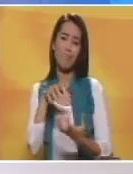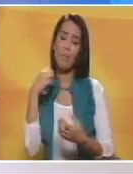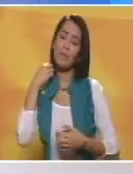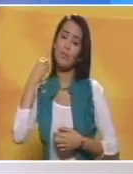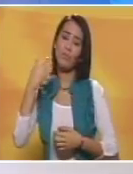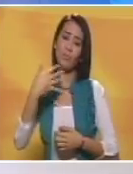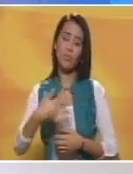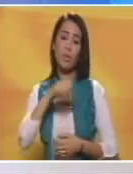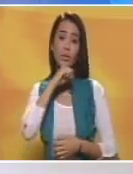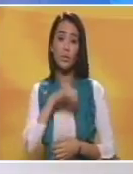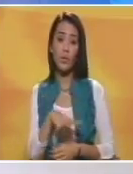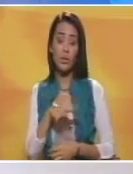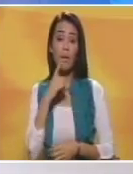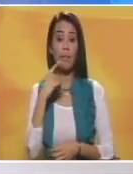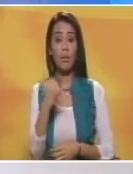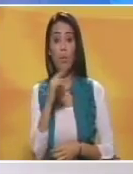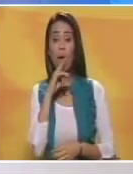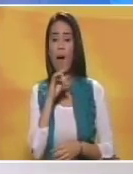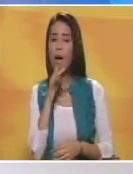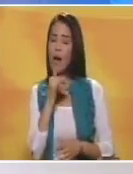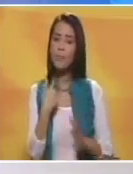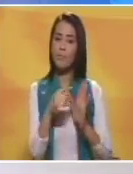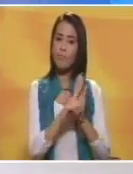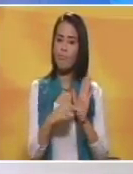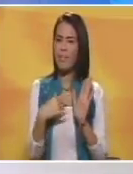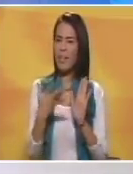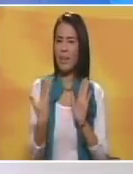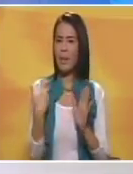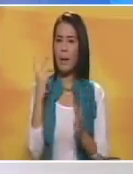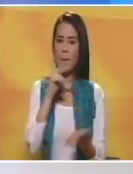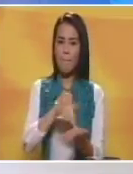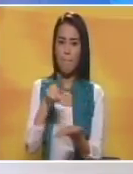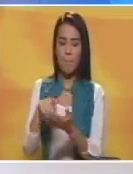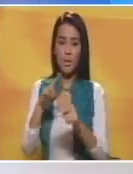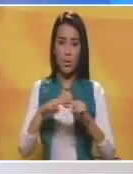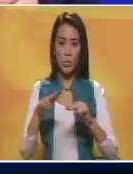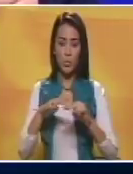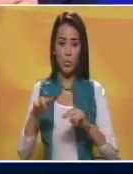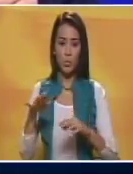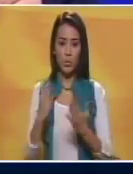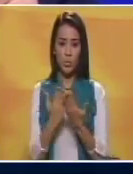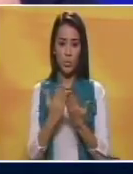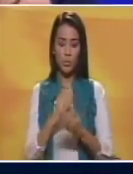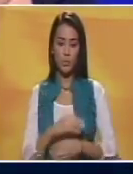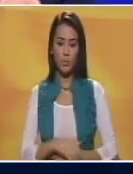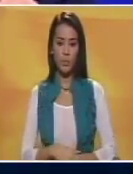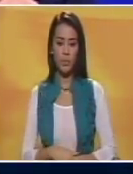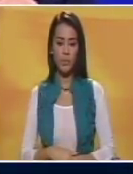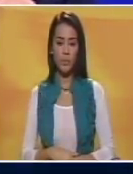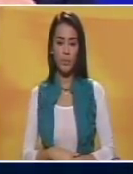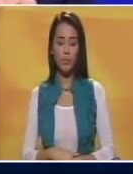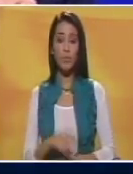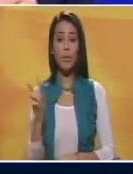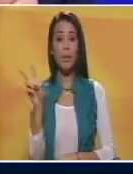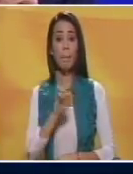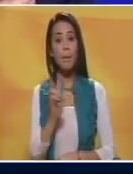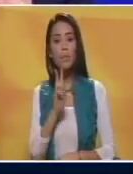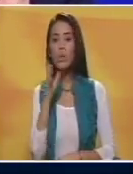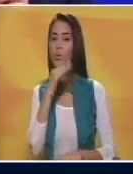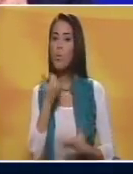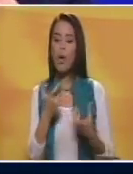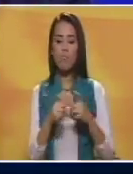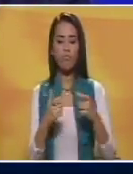la inexistencia de condiciones mínimas para que los niños asistan a las aulas de clases. En Venezuela no hay deserción escolar,